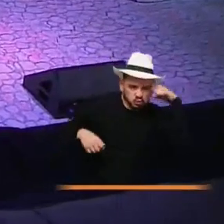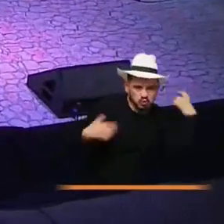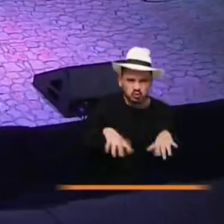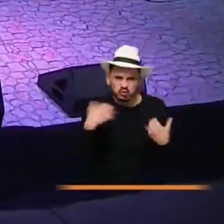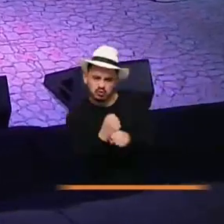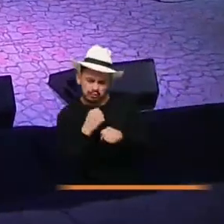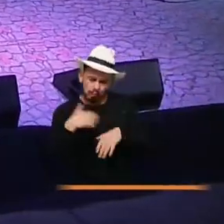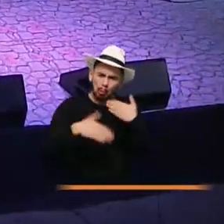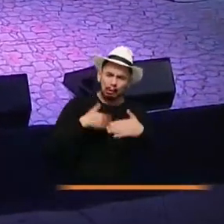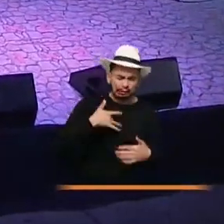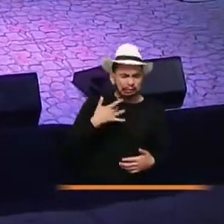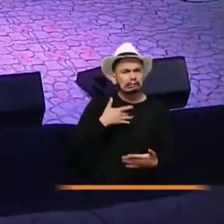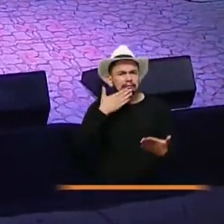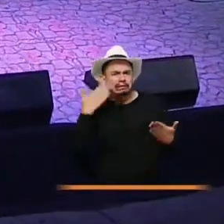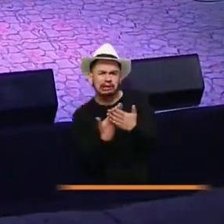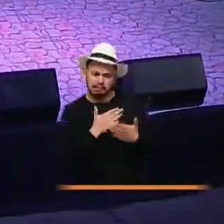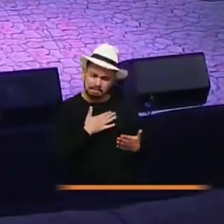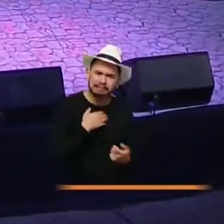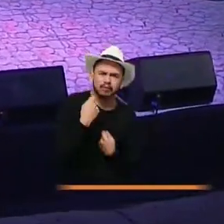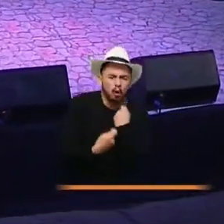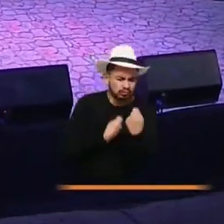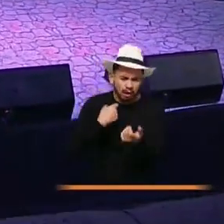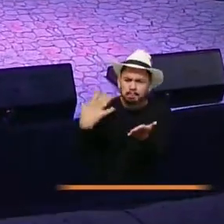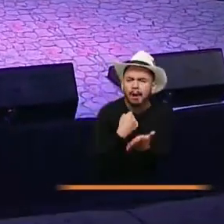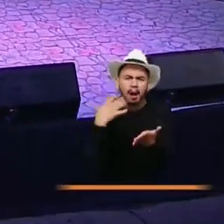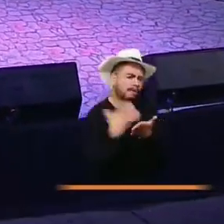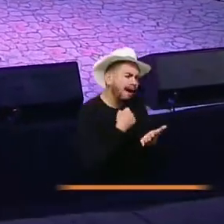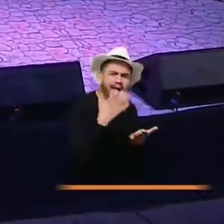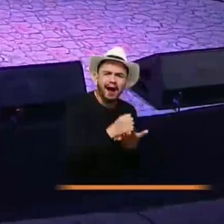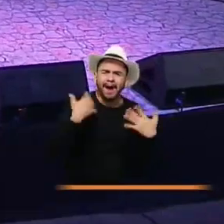empresa yo me consigo el sustento